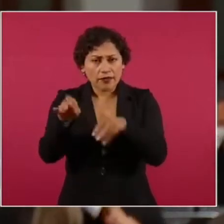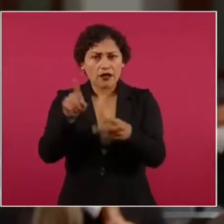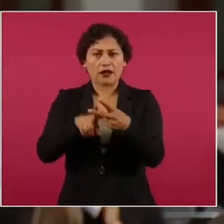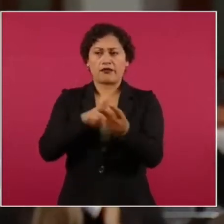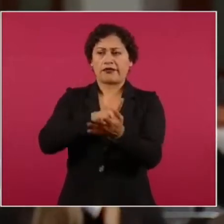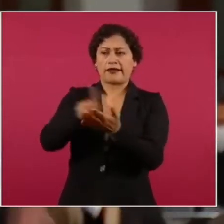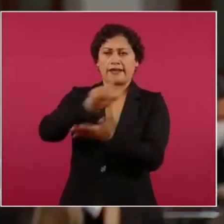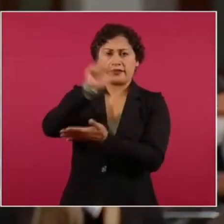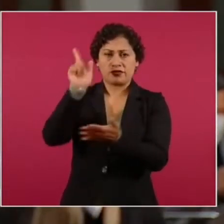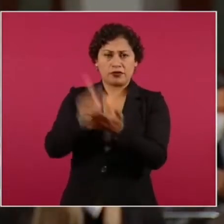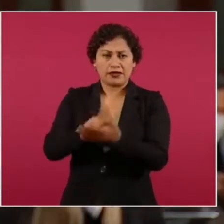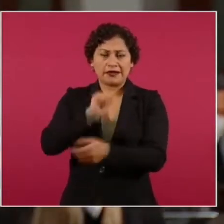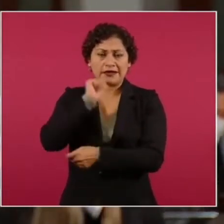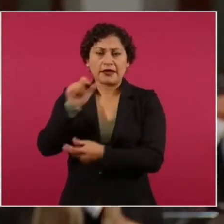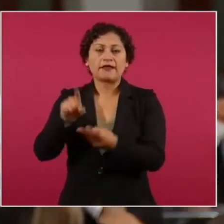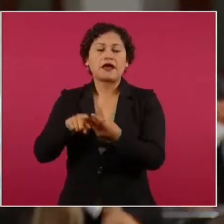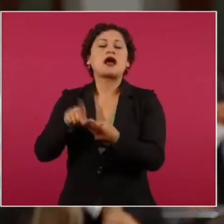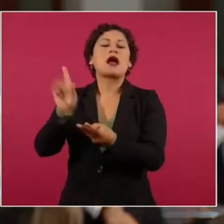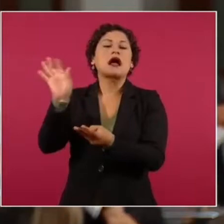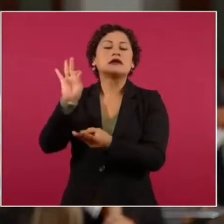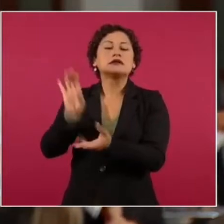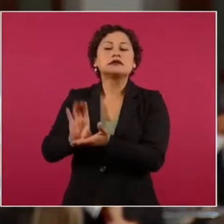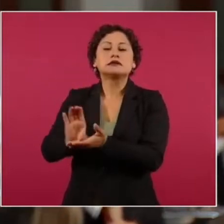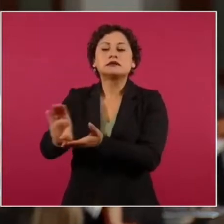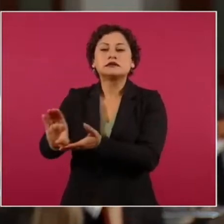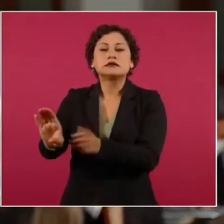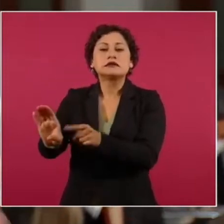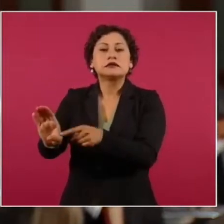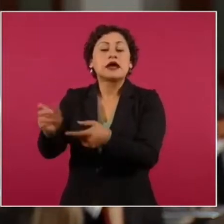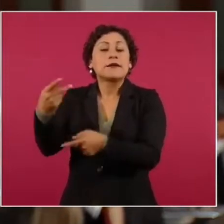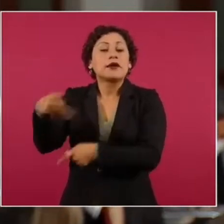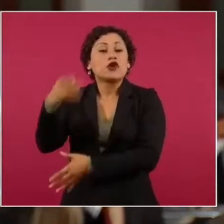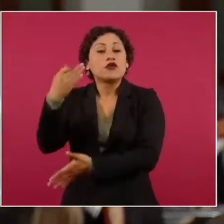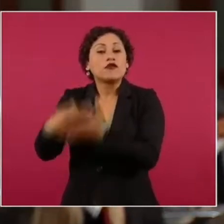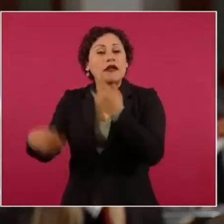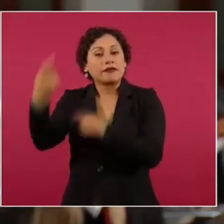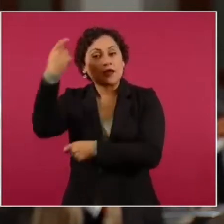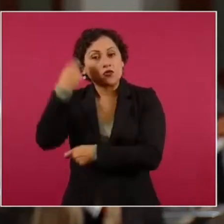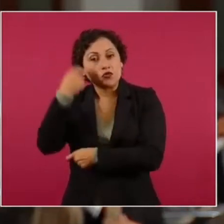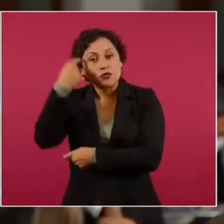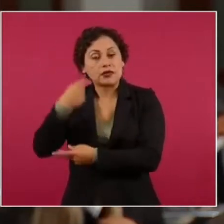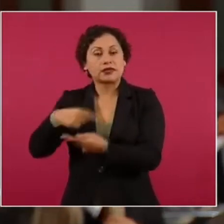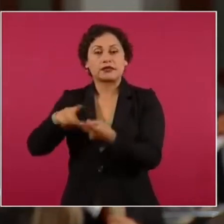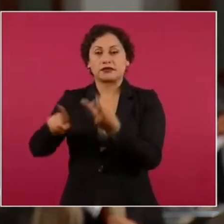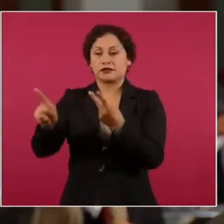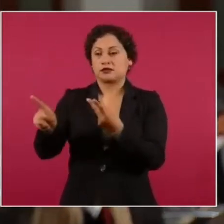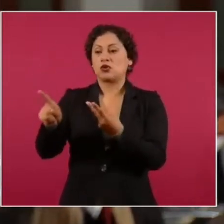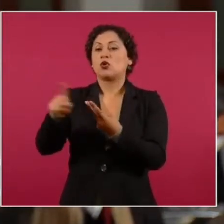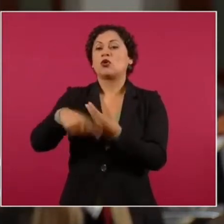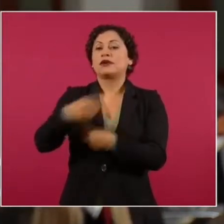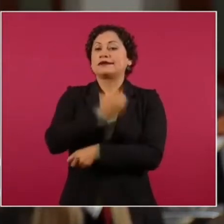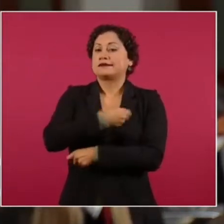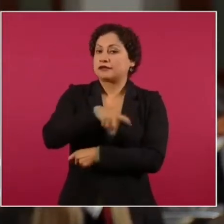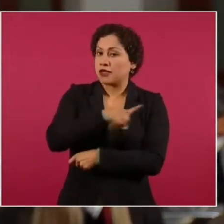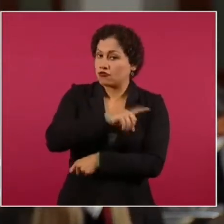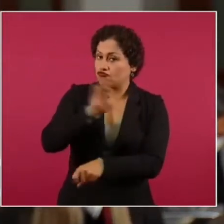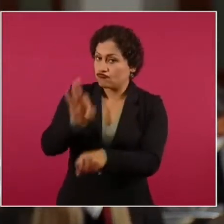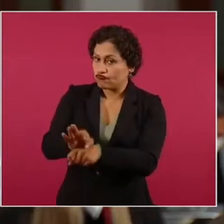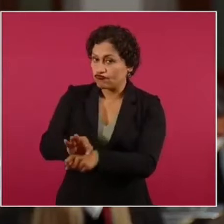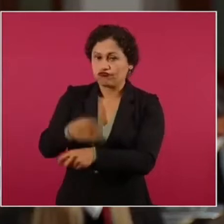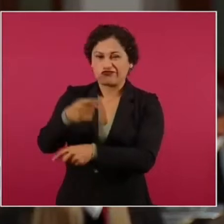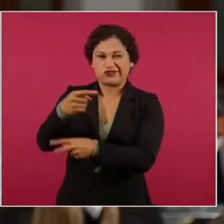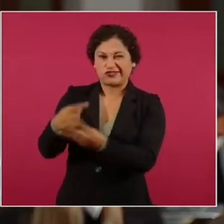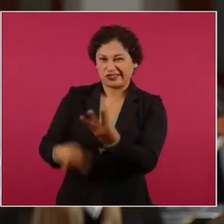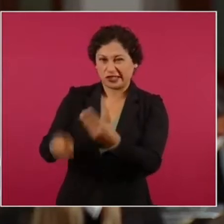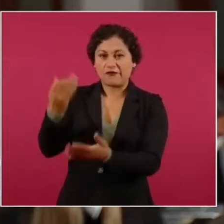les dieron alguna liquidación, más no les dieron los derechos de jubilación, acceso a pensiones médicas y demás, servicios médicos